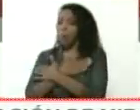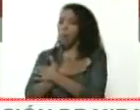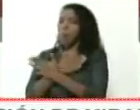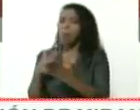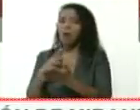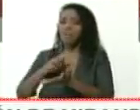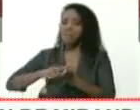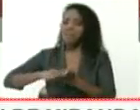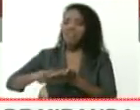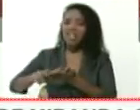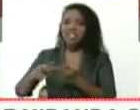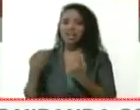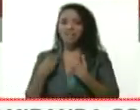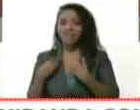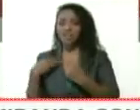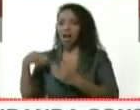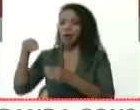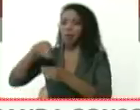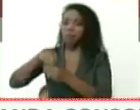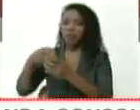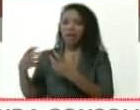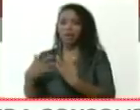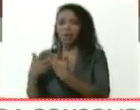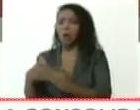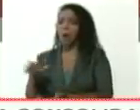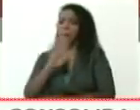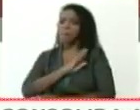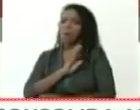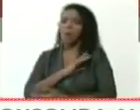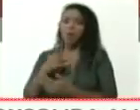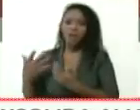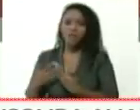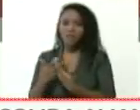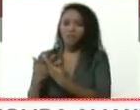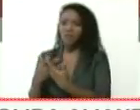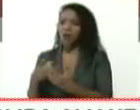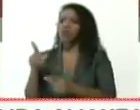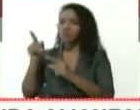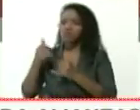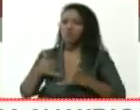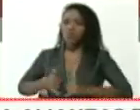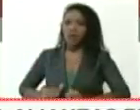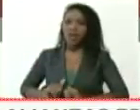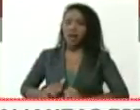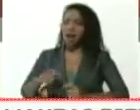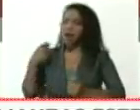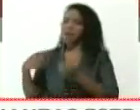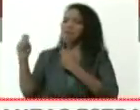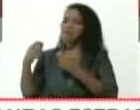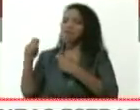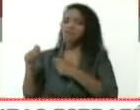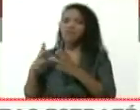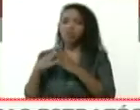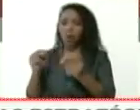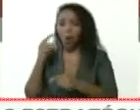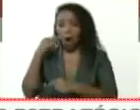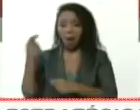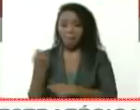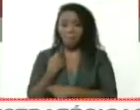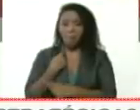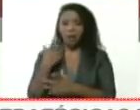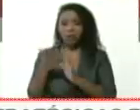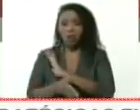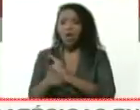visa para que vivas en Estados Unidos, propiedades para que tú, yo sé que tu hija, como ellos lo investigan todo a uno, sé que tu hija